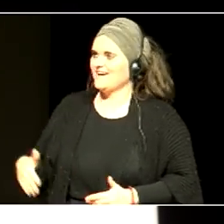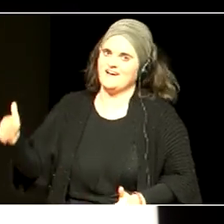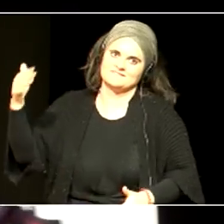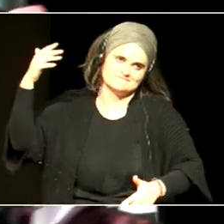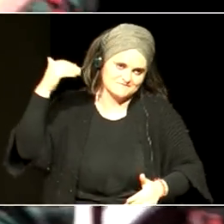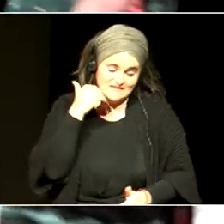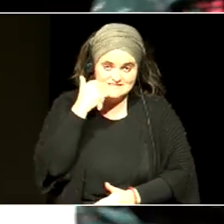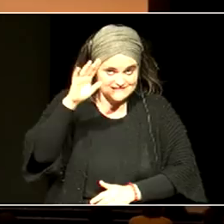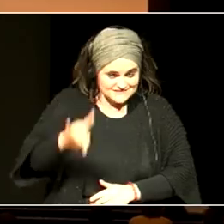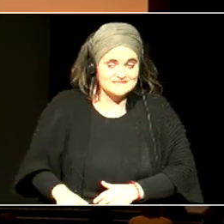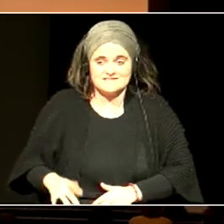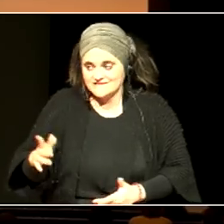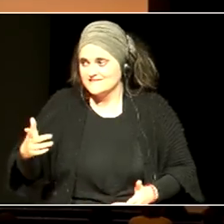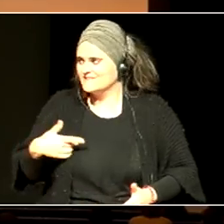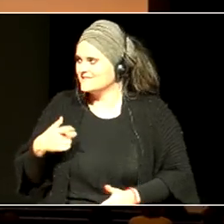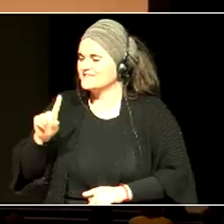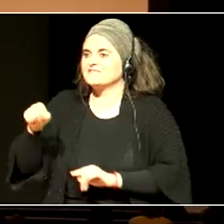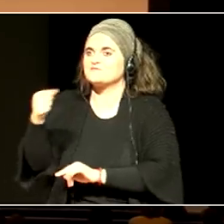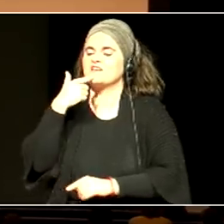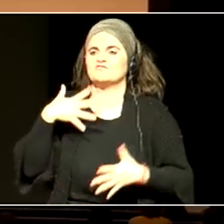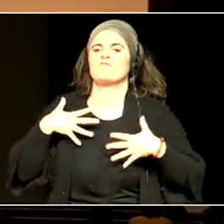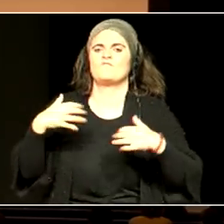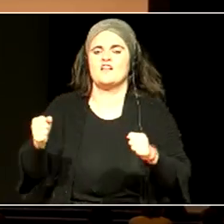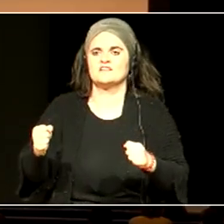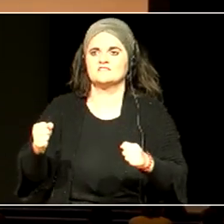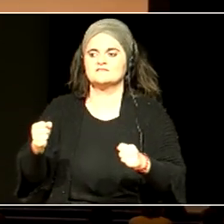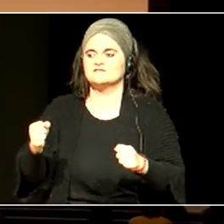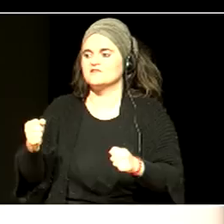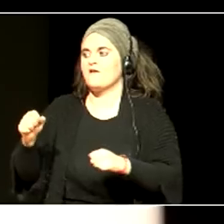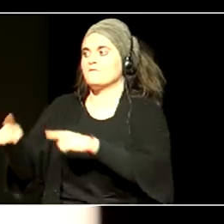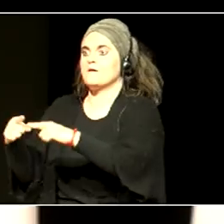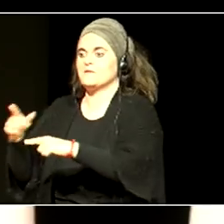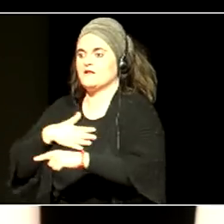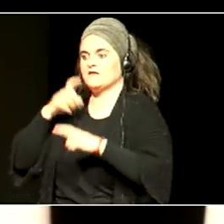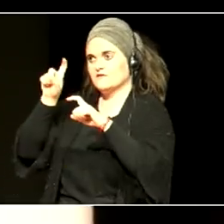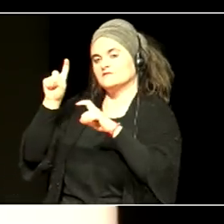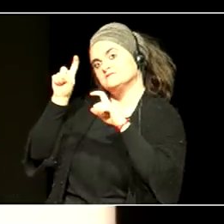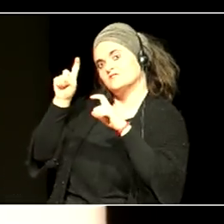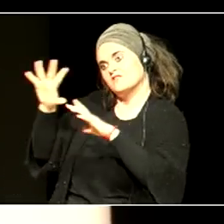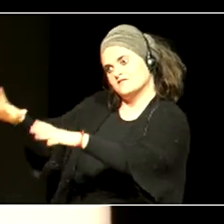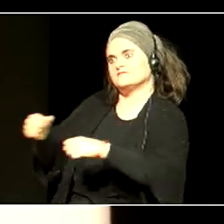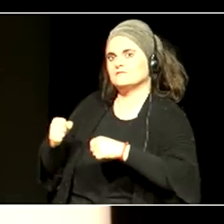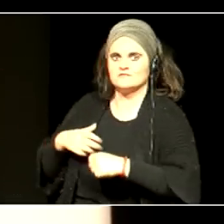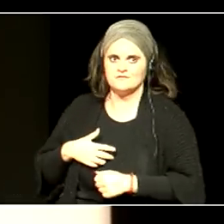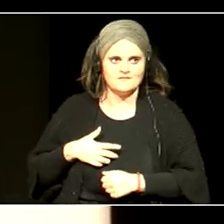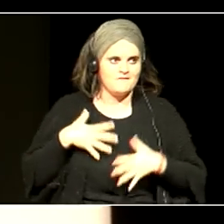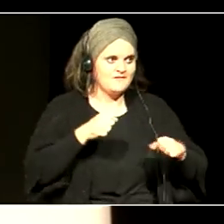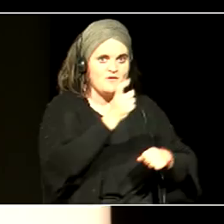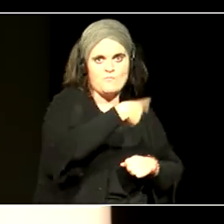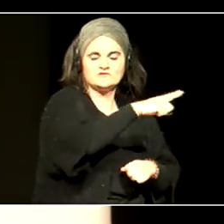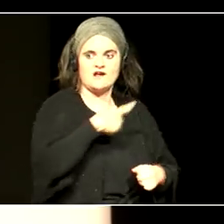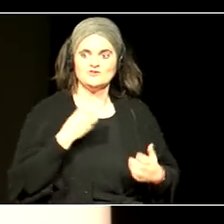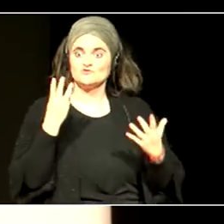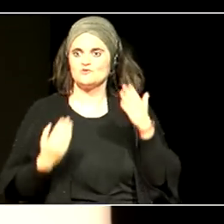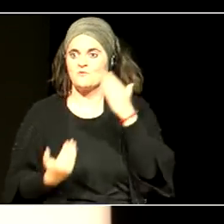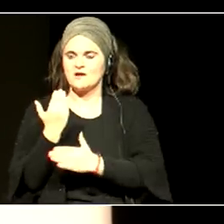tenemos mir que la dicho qué valentía no que mandan a los niños con nosotras valentía la vuestra Mira yo a las 8 de la mañana que